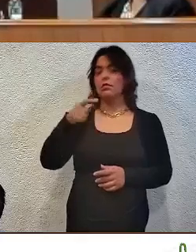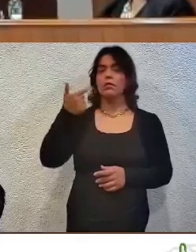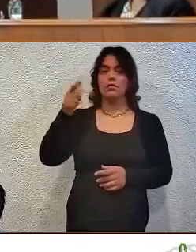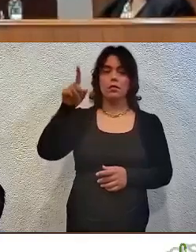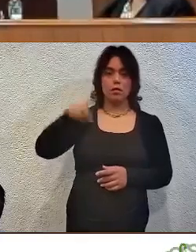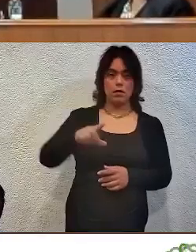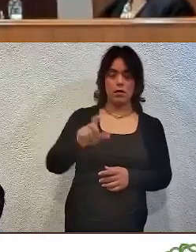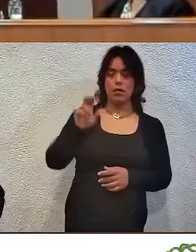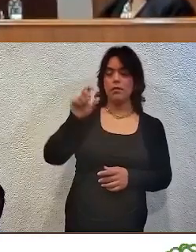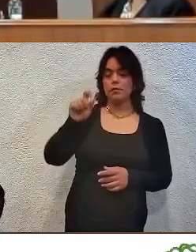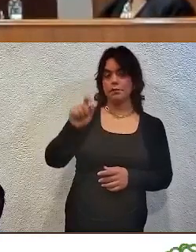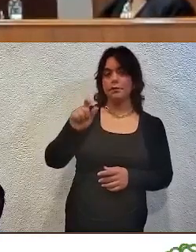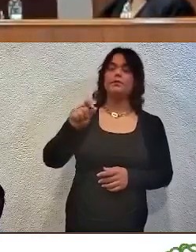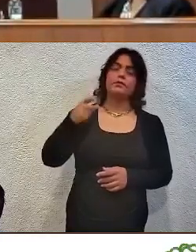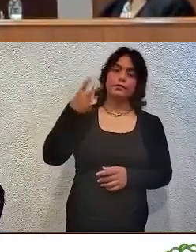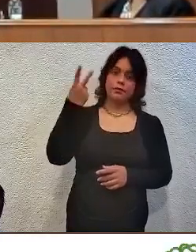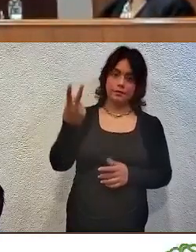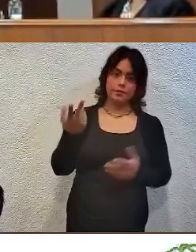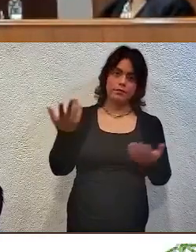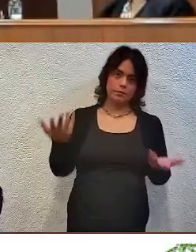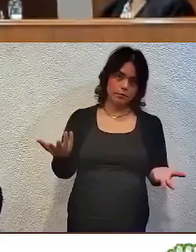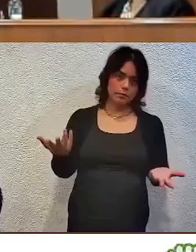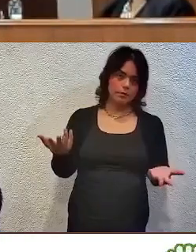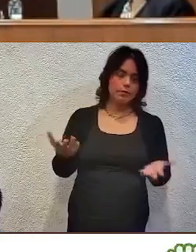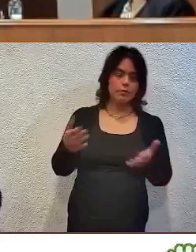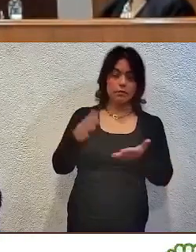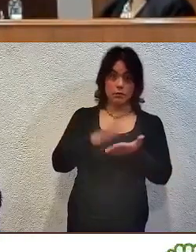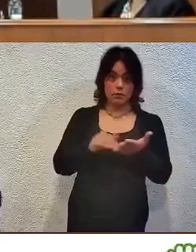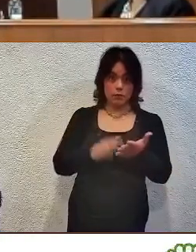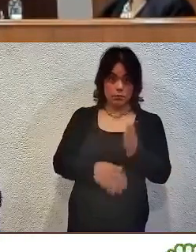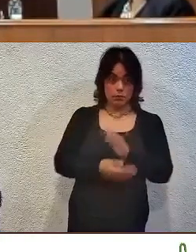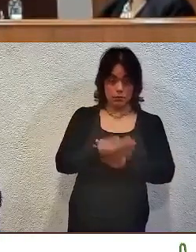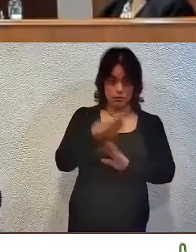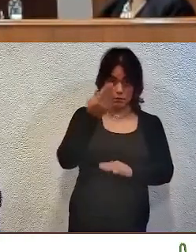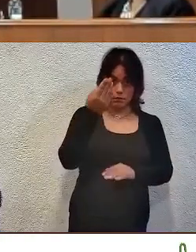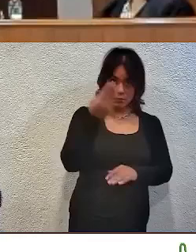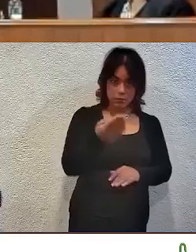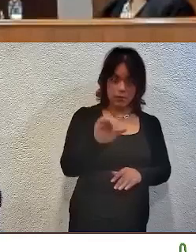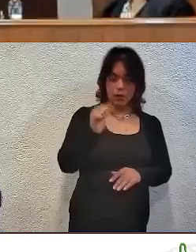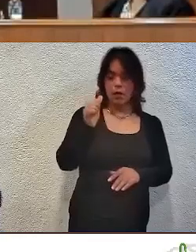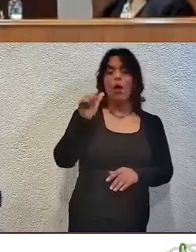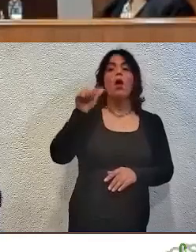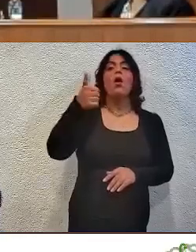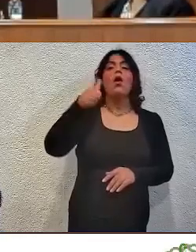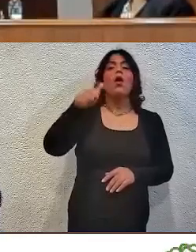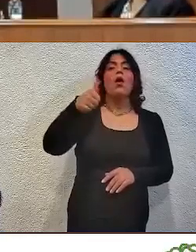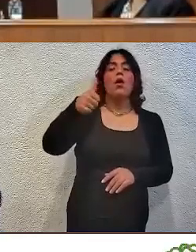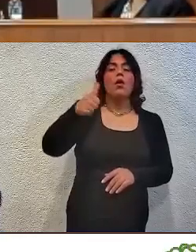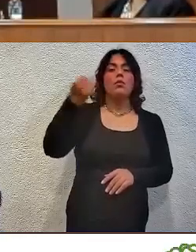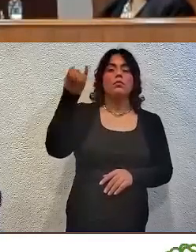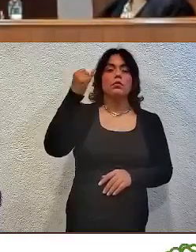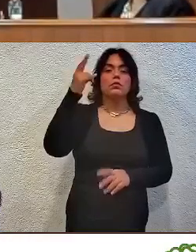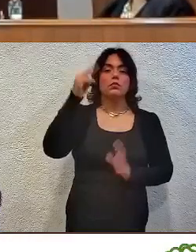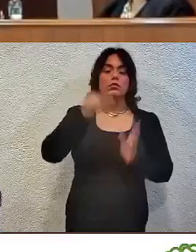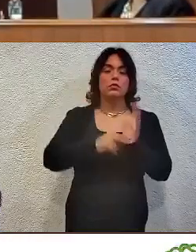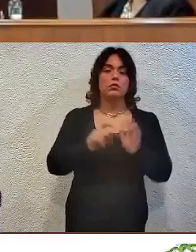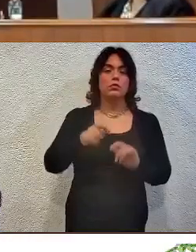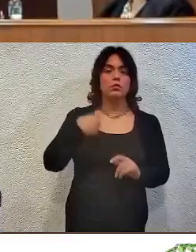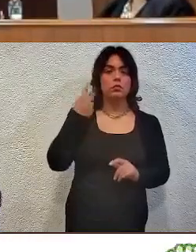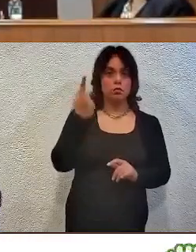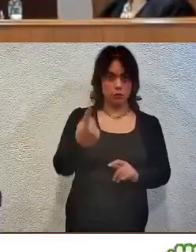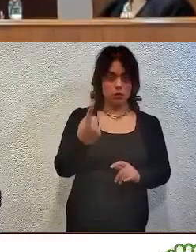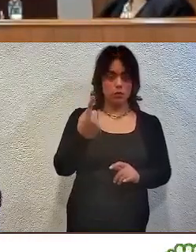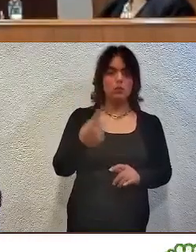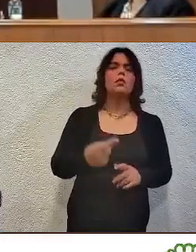SCM-JDC-37-2022, si bien es cierto que determinó que la constancia de mayoría emitida el 11 de junio de 2021 cumplía con los requisitos legales